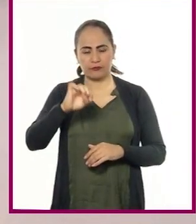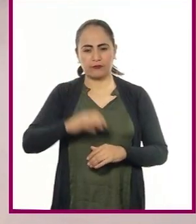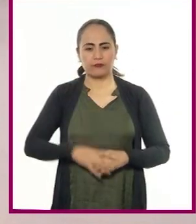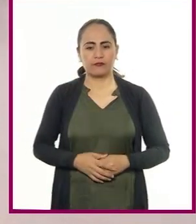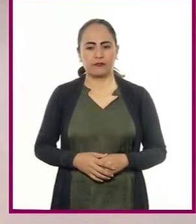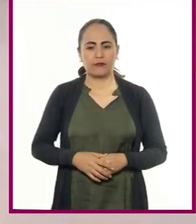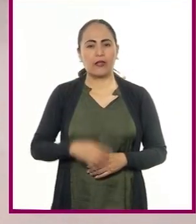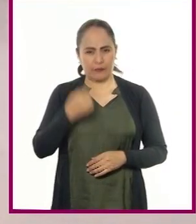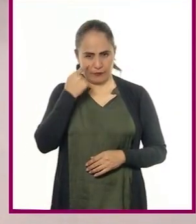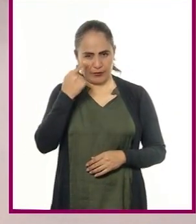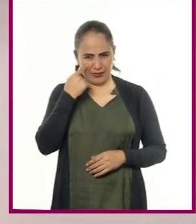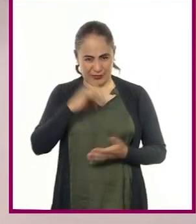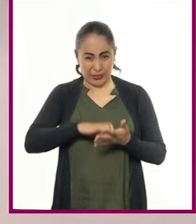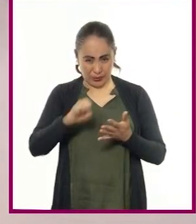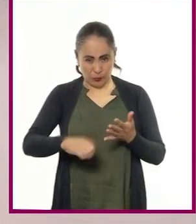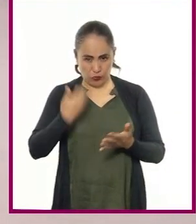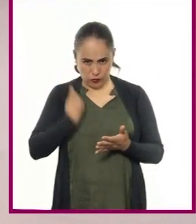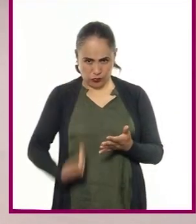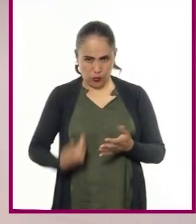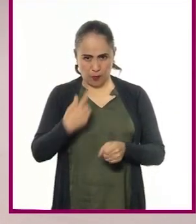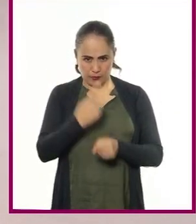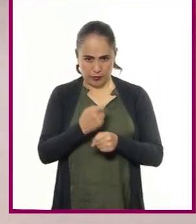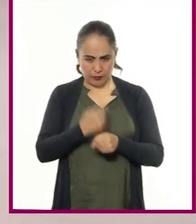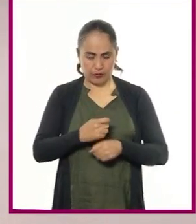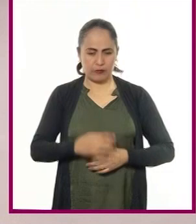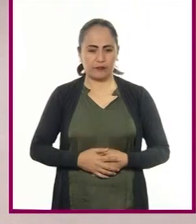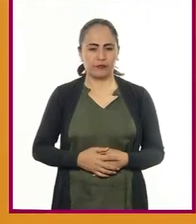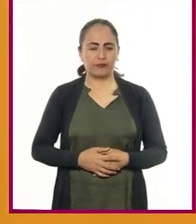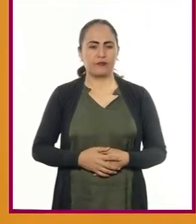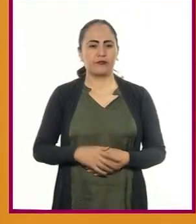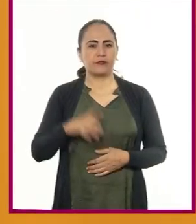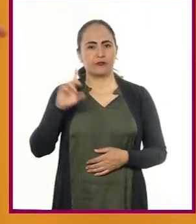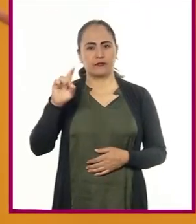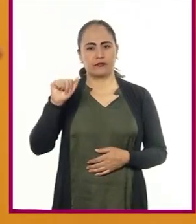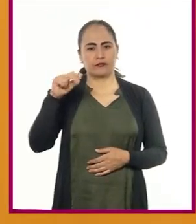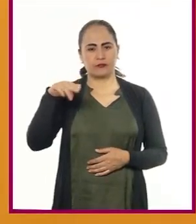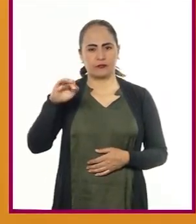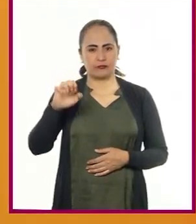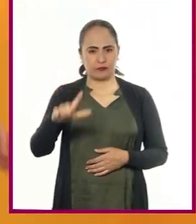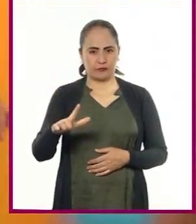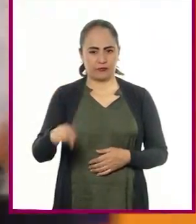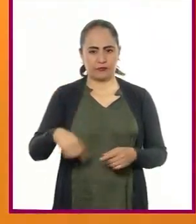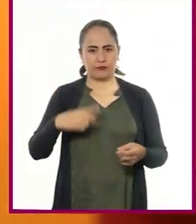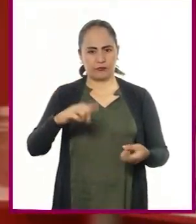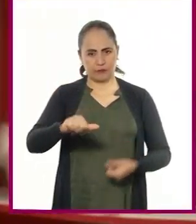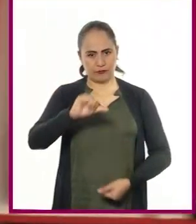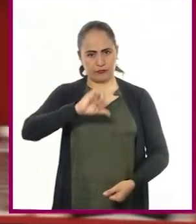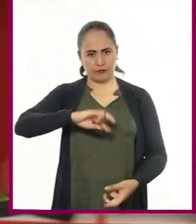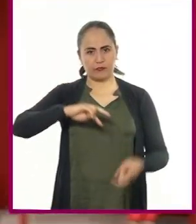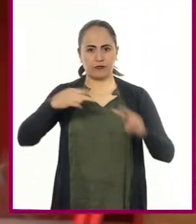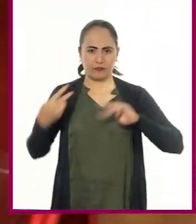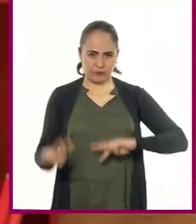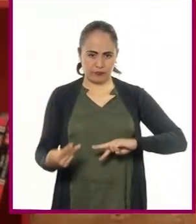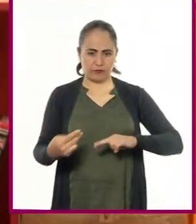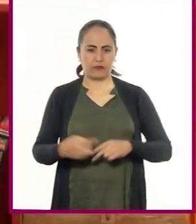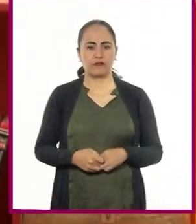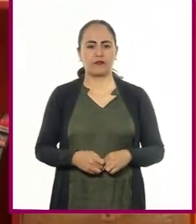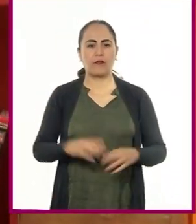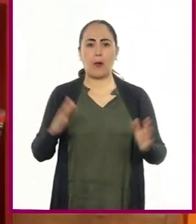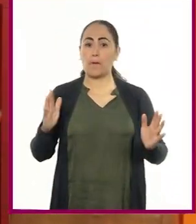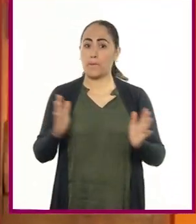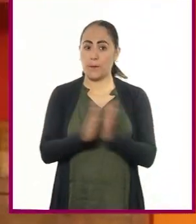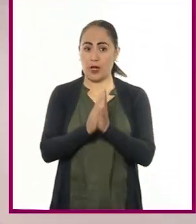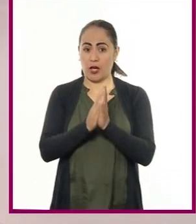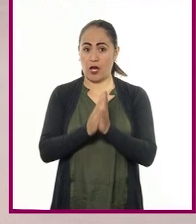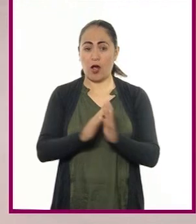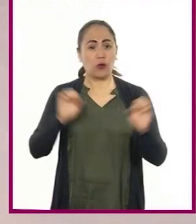¿Quieren que les ponga el ejemplo? Por favor, sí, maestro. Por favor. Bien. Daniel. Me voy a colocar a este lado por para favor. Que usted lo haga, sí. Maestro. Palmada, salgo